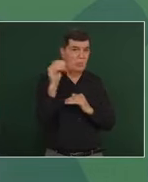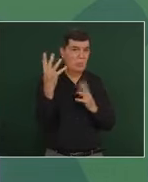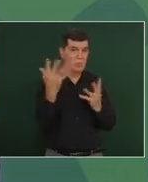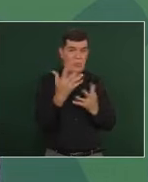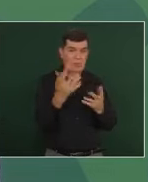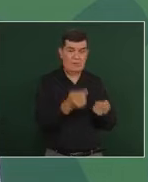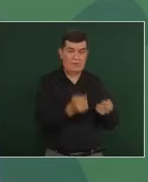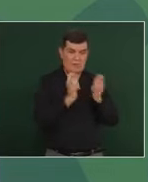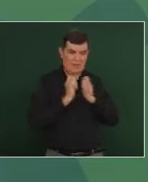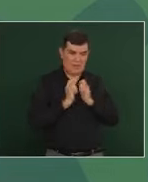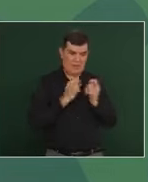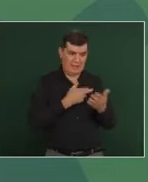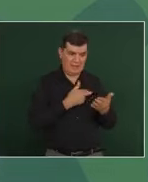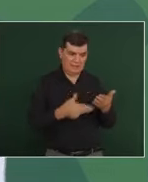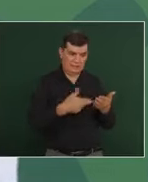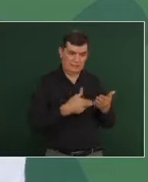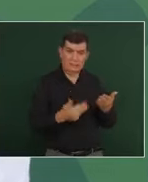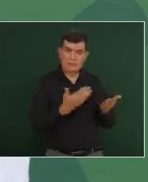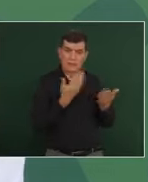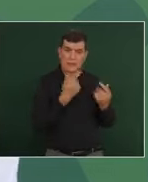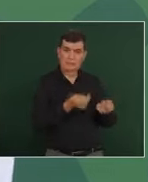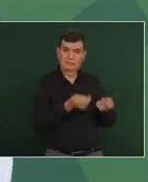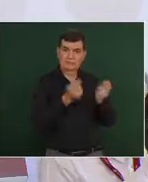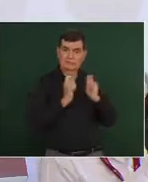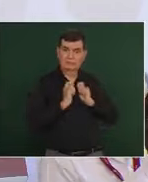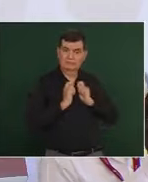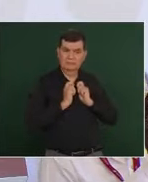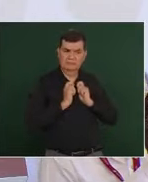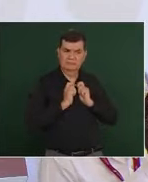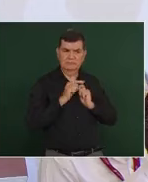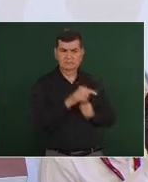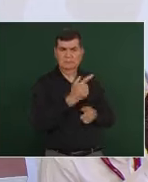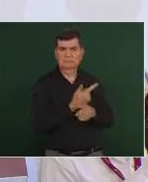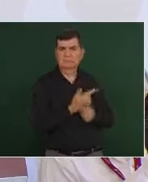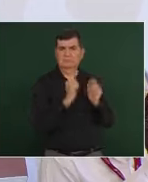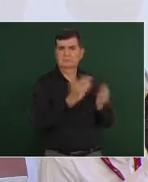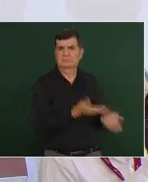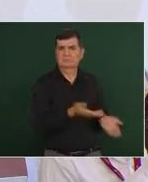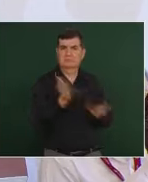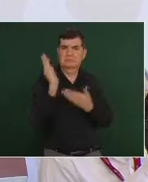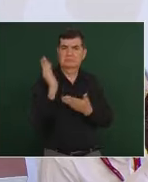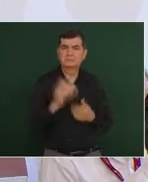entregan el resultado, los liberan.